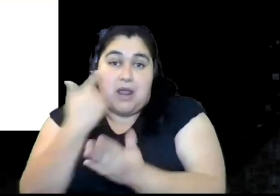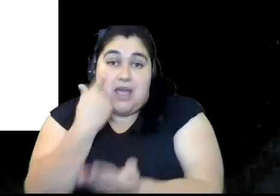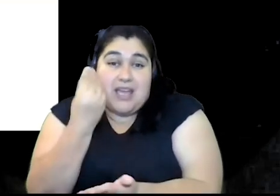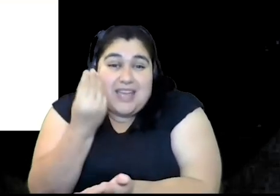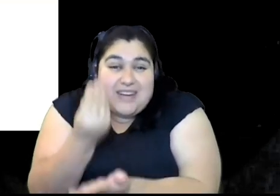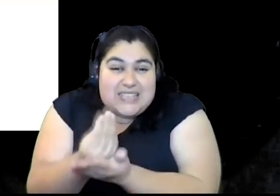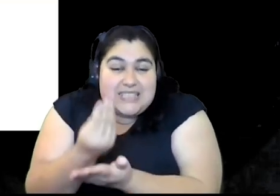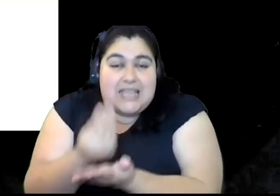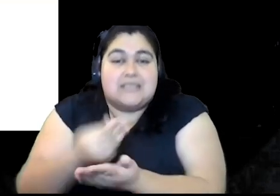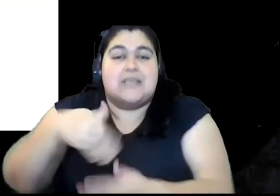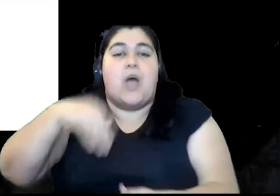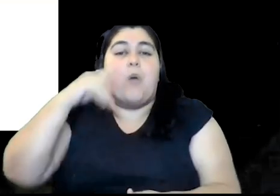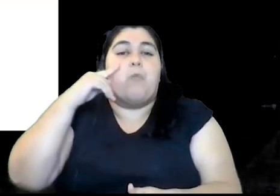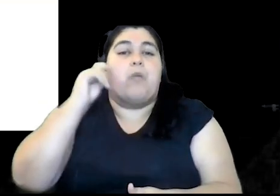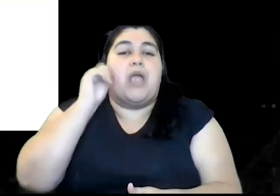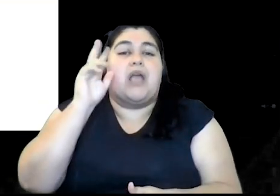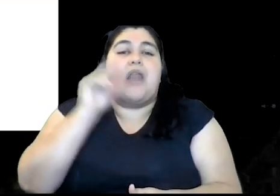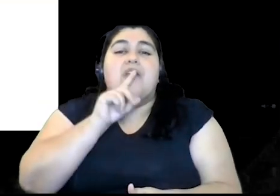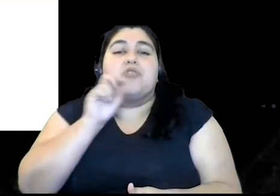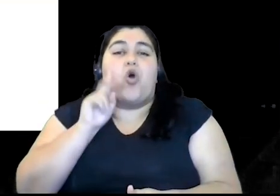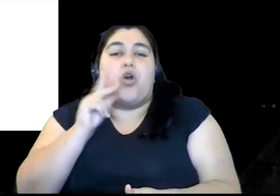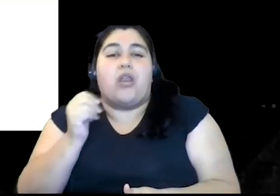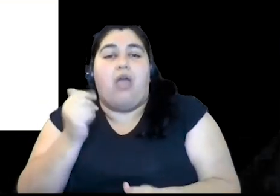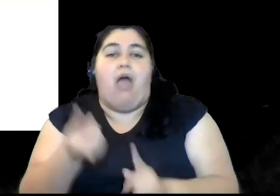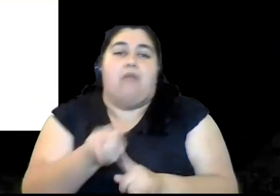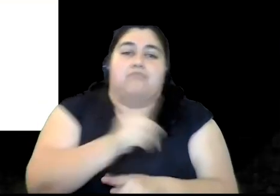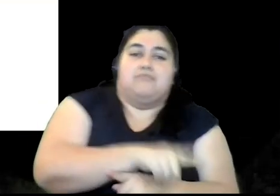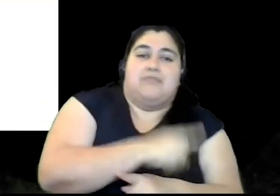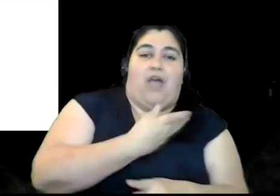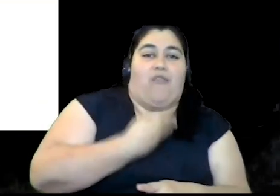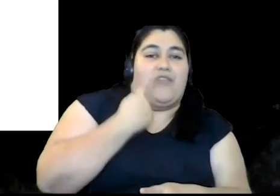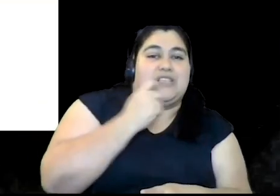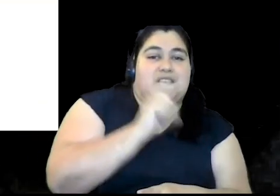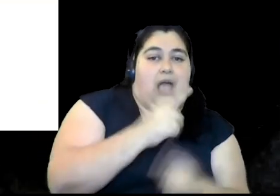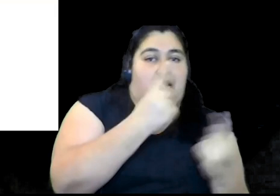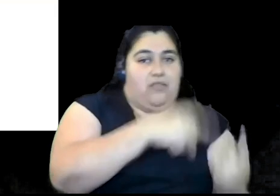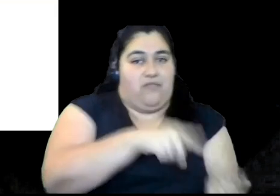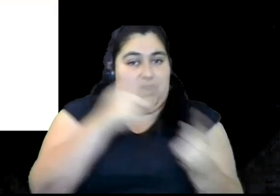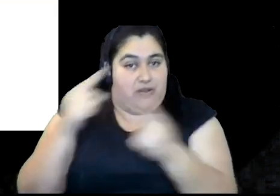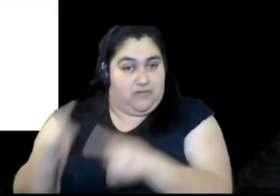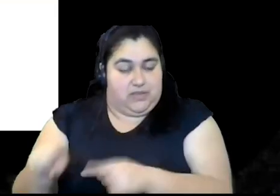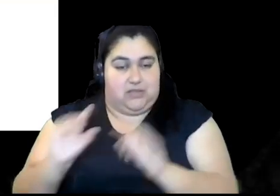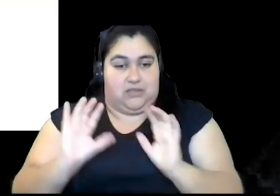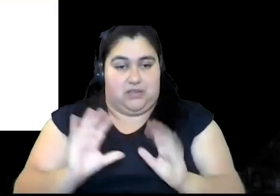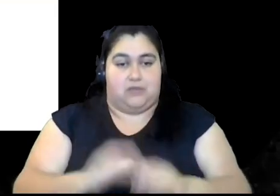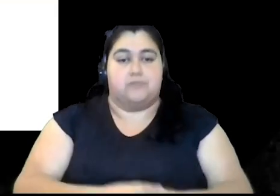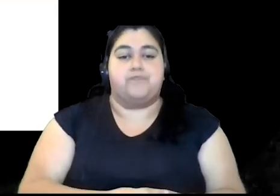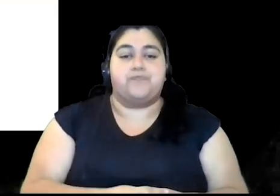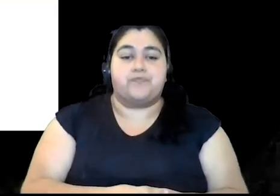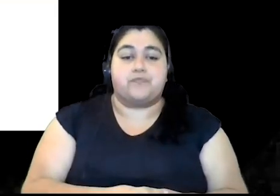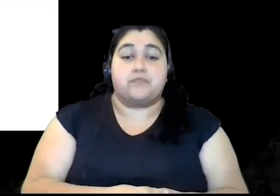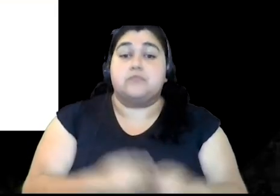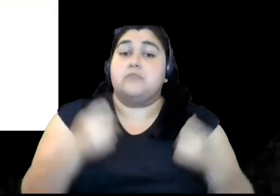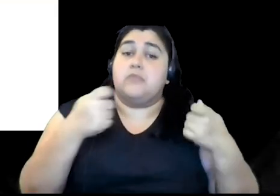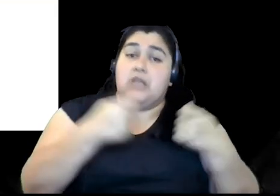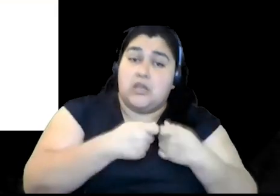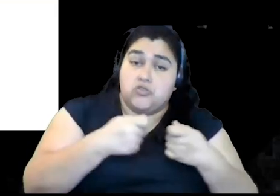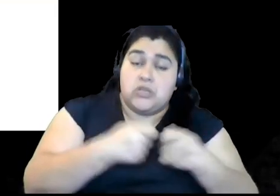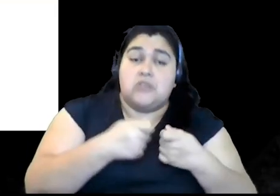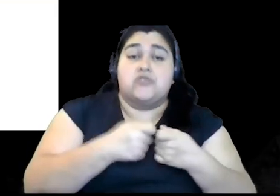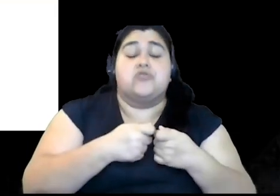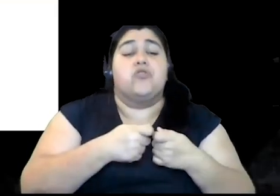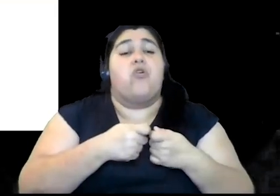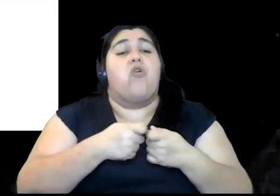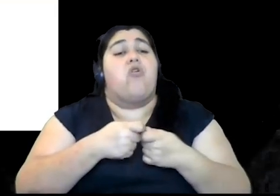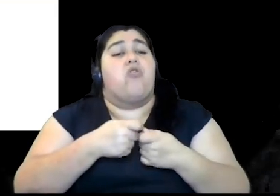migratoria, muy distinta de la residencia fiscal. Las sucesiones indivisas son contribuyentes